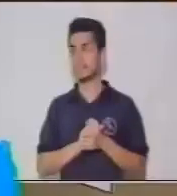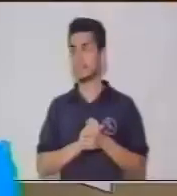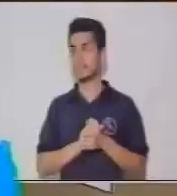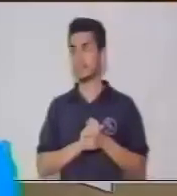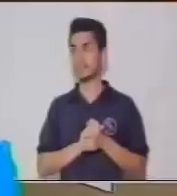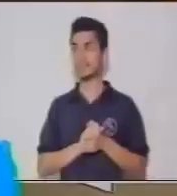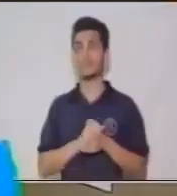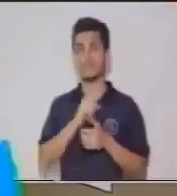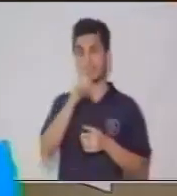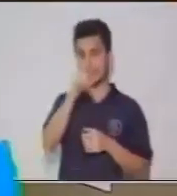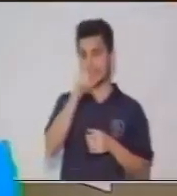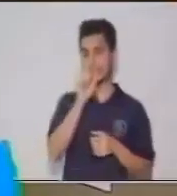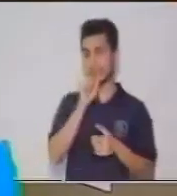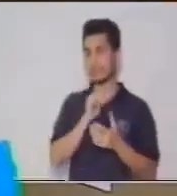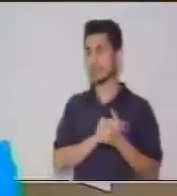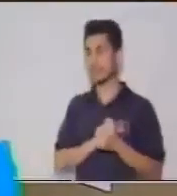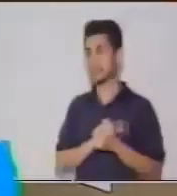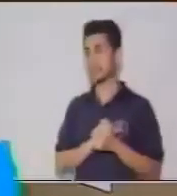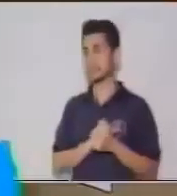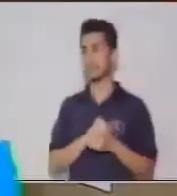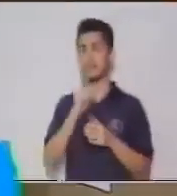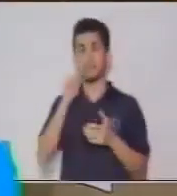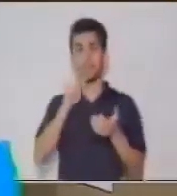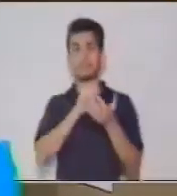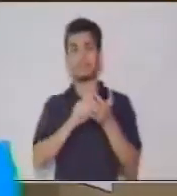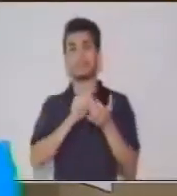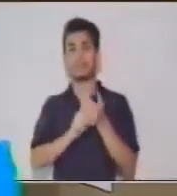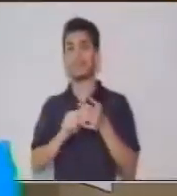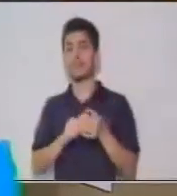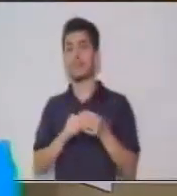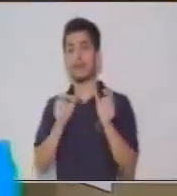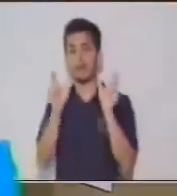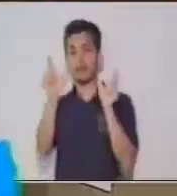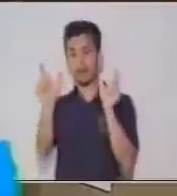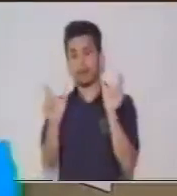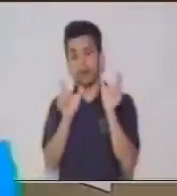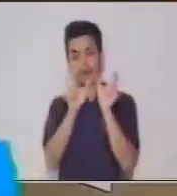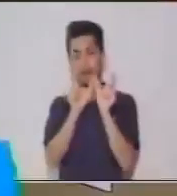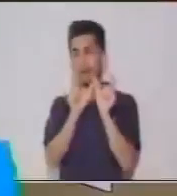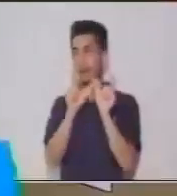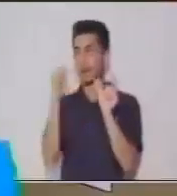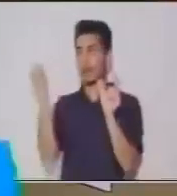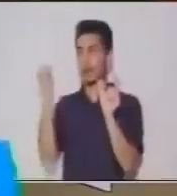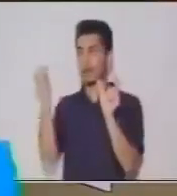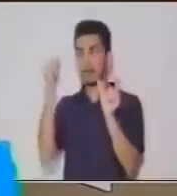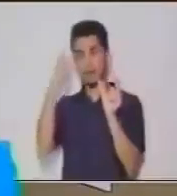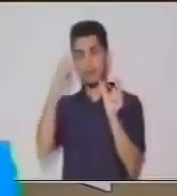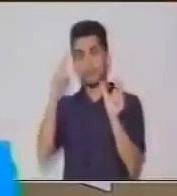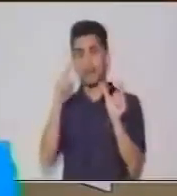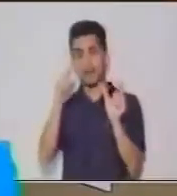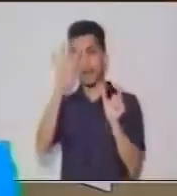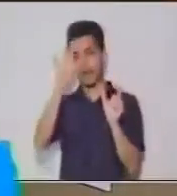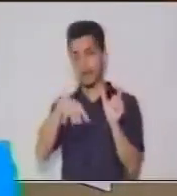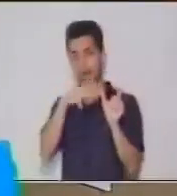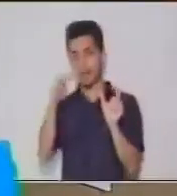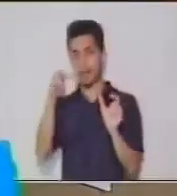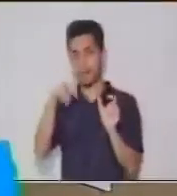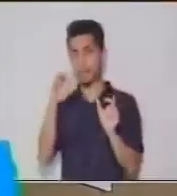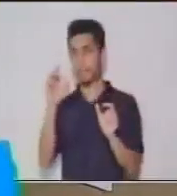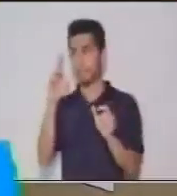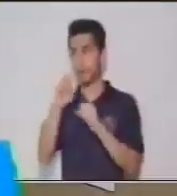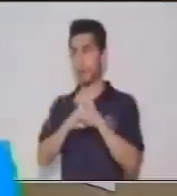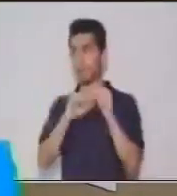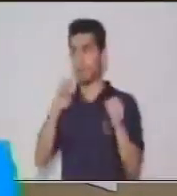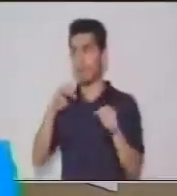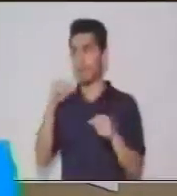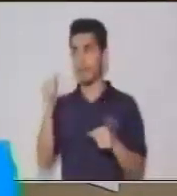Ahí donde usted se encuentra va a anotar los morfemas de estas 4 palabras en ese cuadro. O bien,